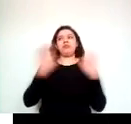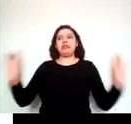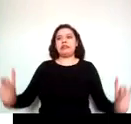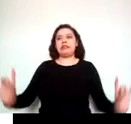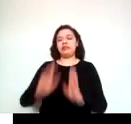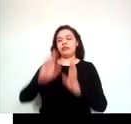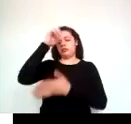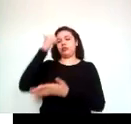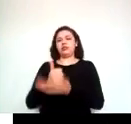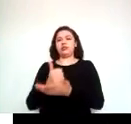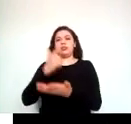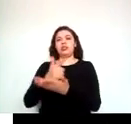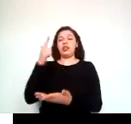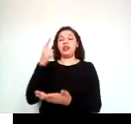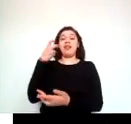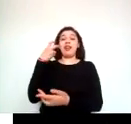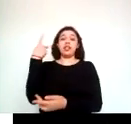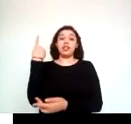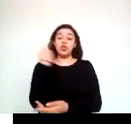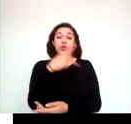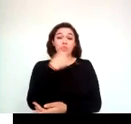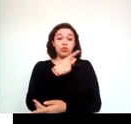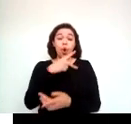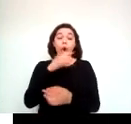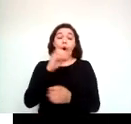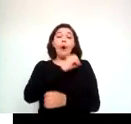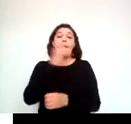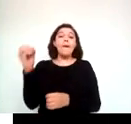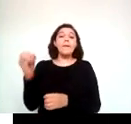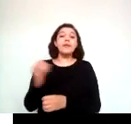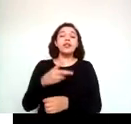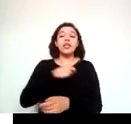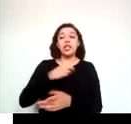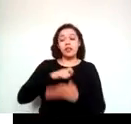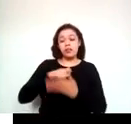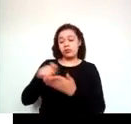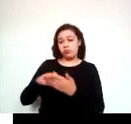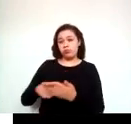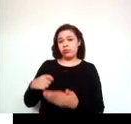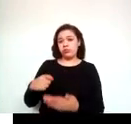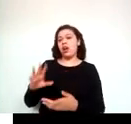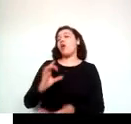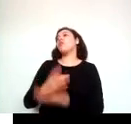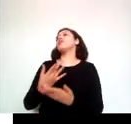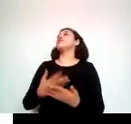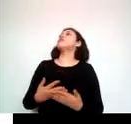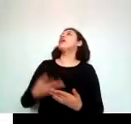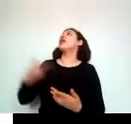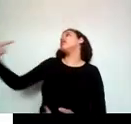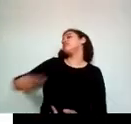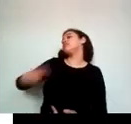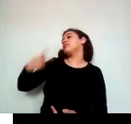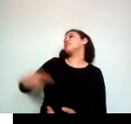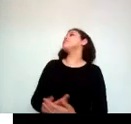traumático severo, es obligación de los colaboradores reportarlo por escrito, no solo esperarse a que le hagan la pregunta o el